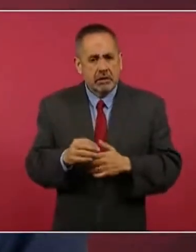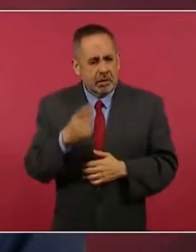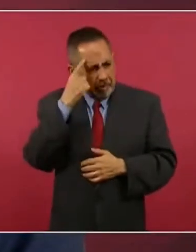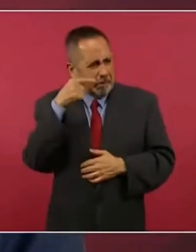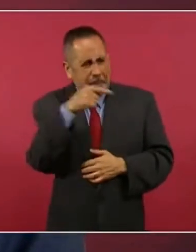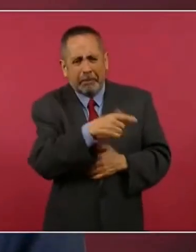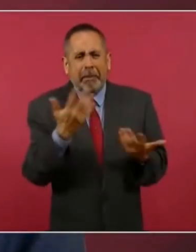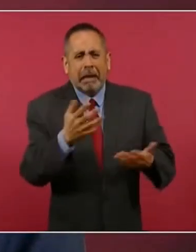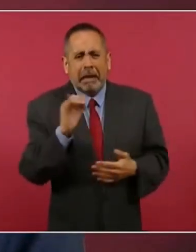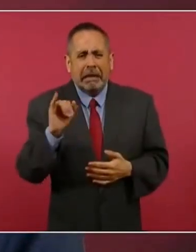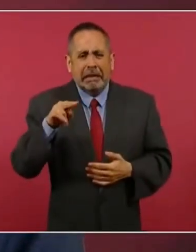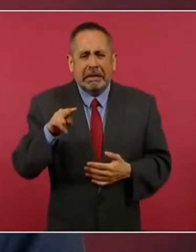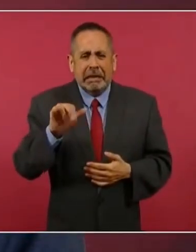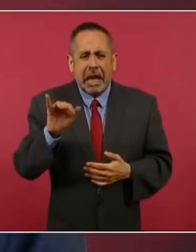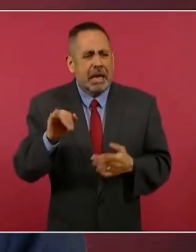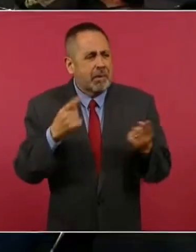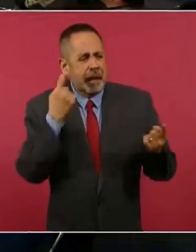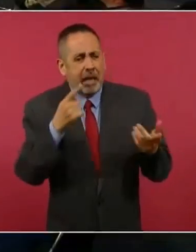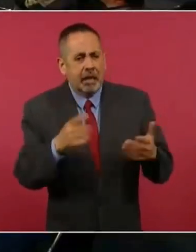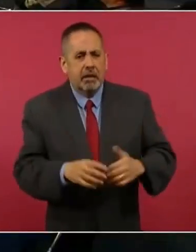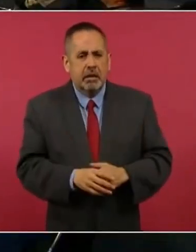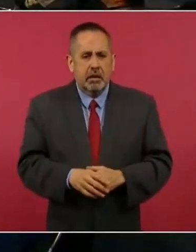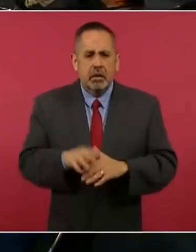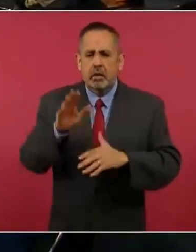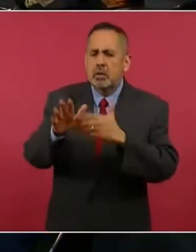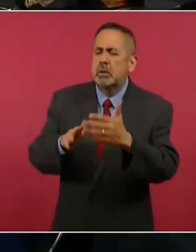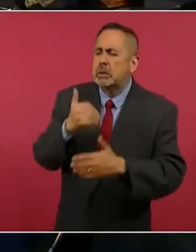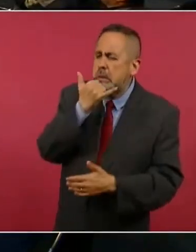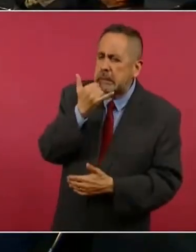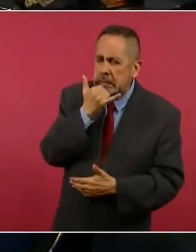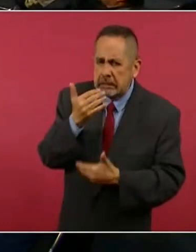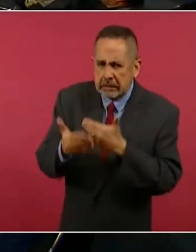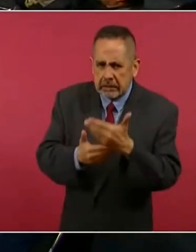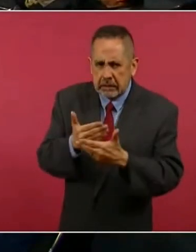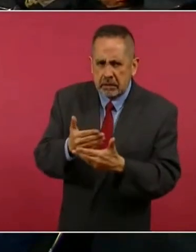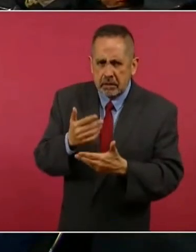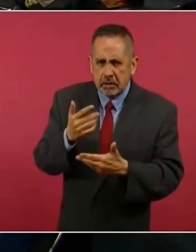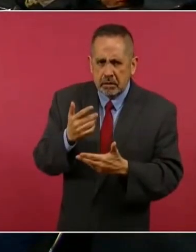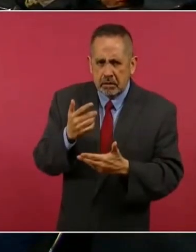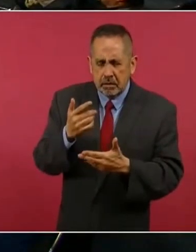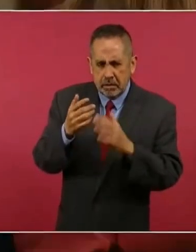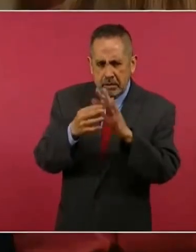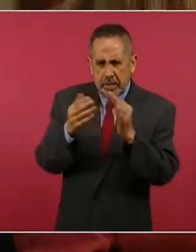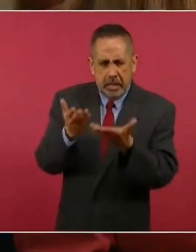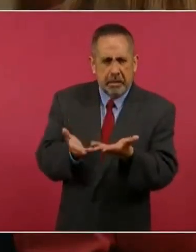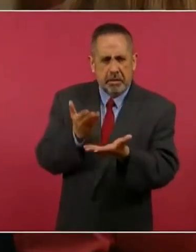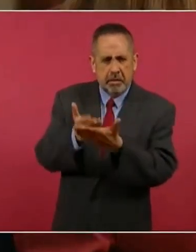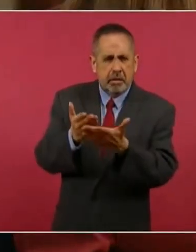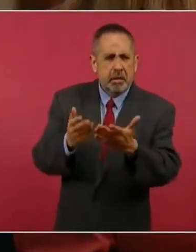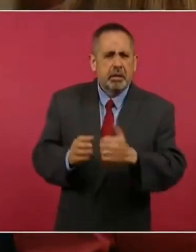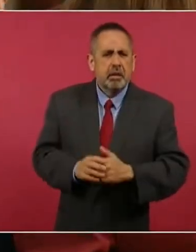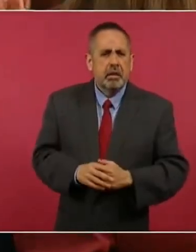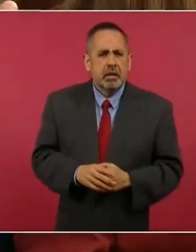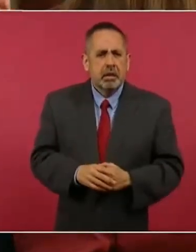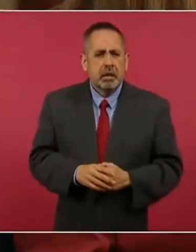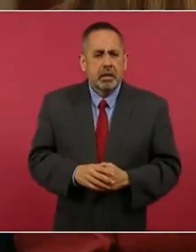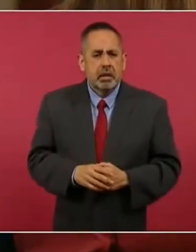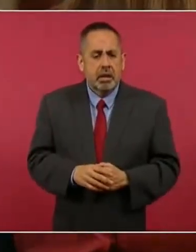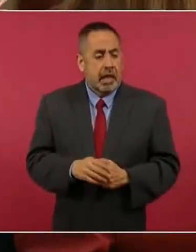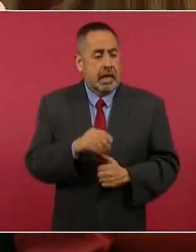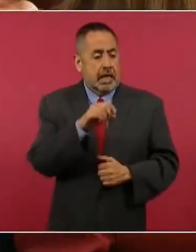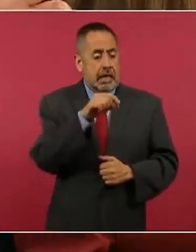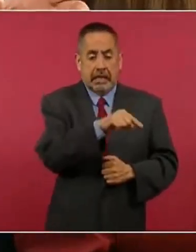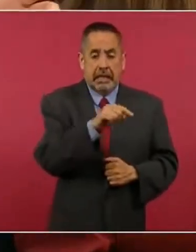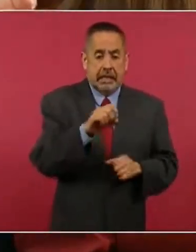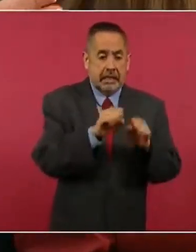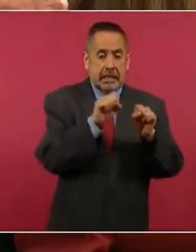aparato? A ver, señor presidente, discúlpeme nada más para plantear esto. El sistema nacional